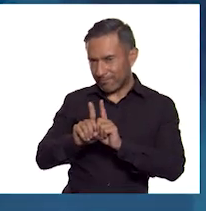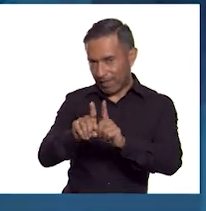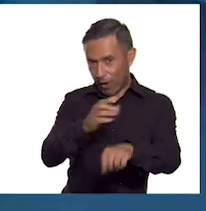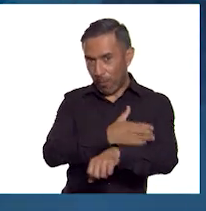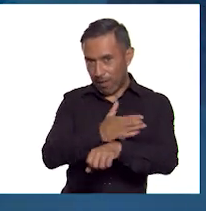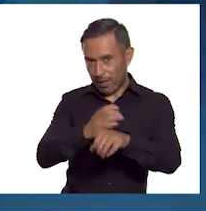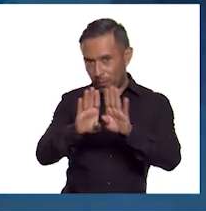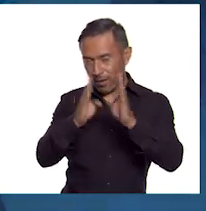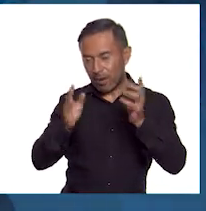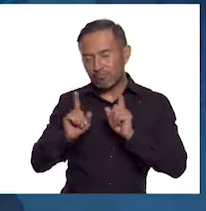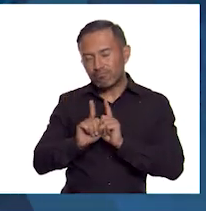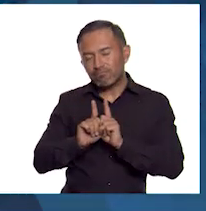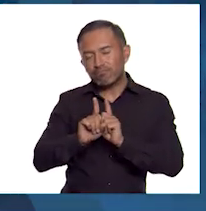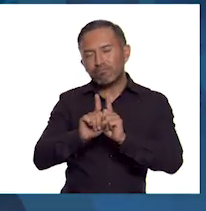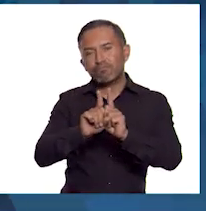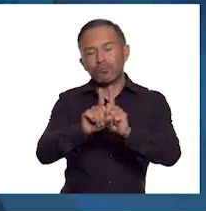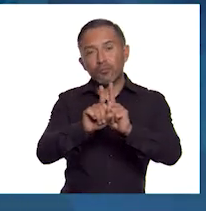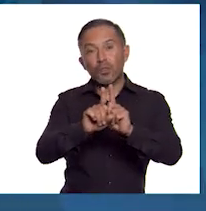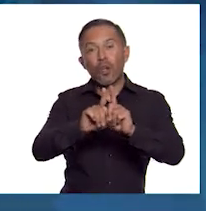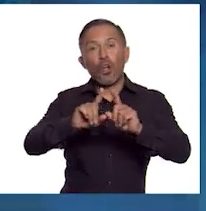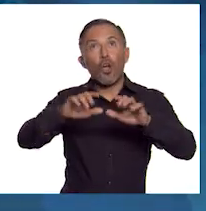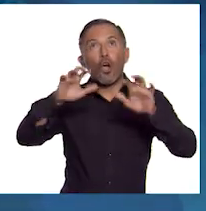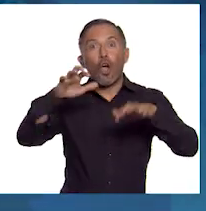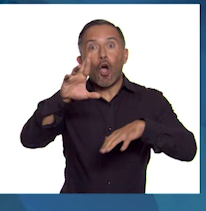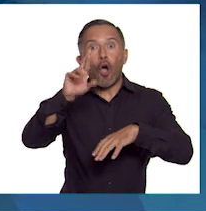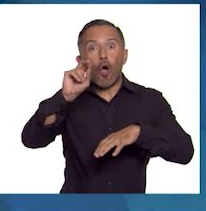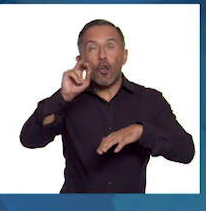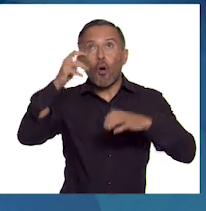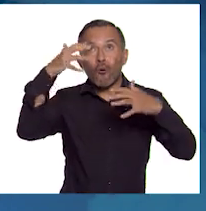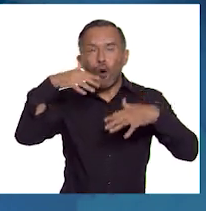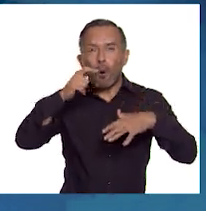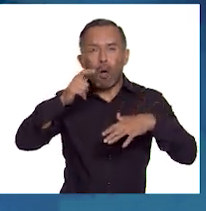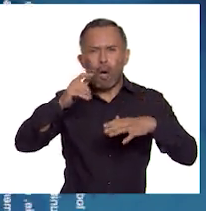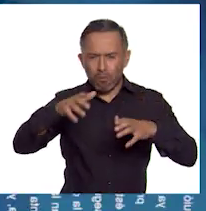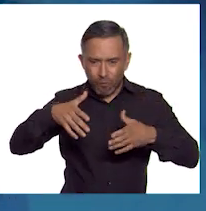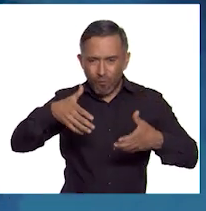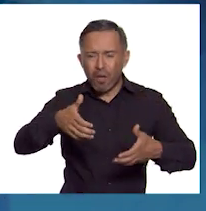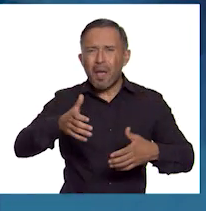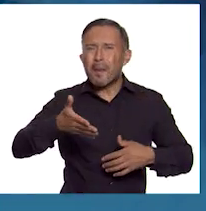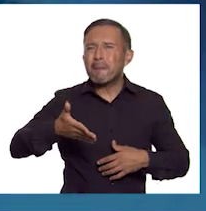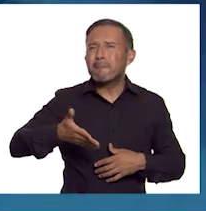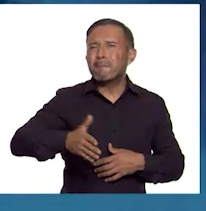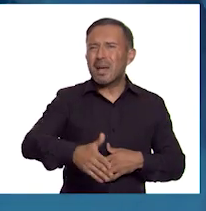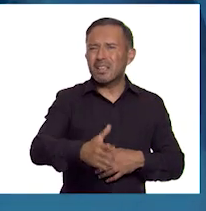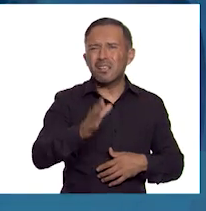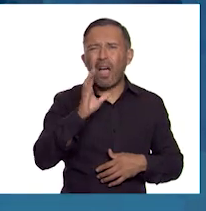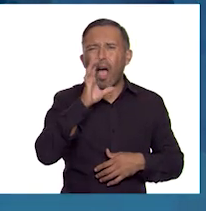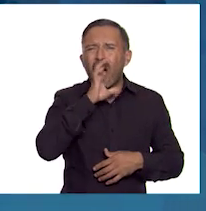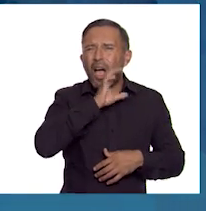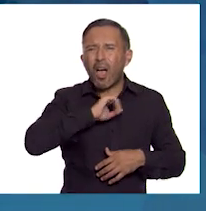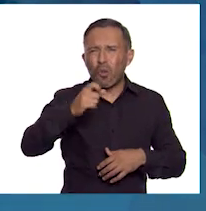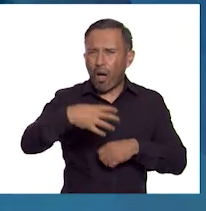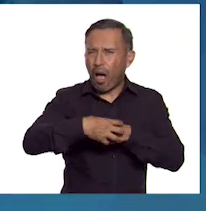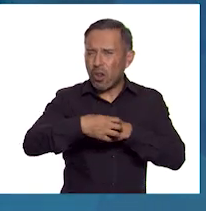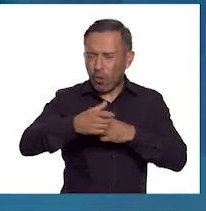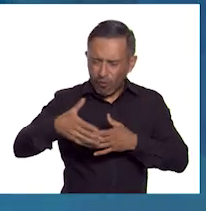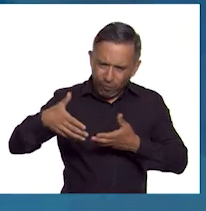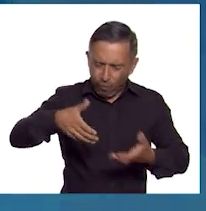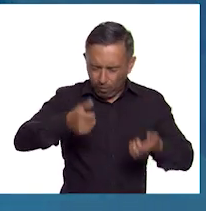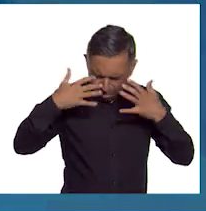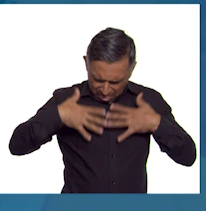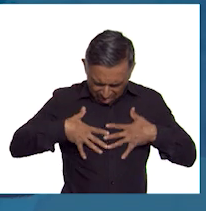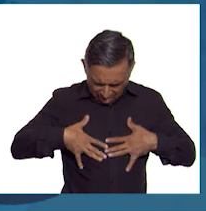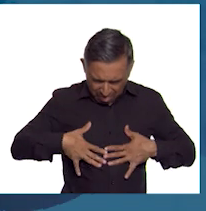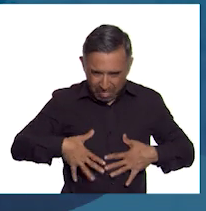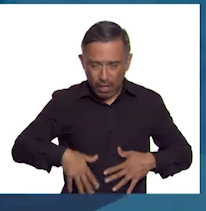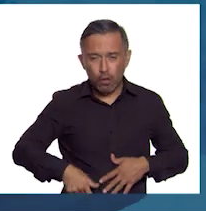el dintel, se derramó en vez de oro un gran caldero de pez. Esto en recompensa de tus servicios,